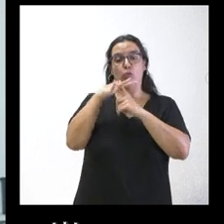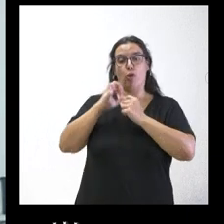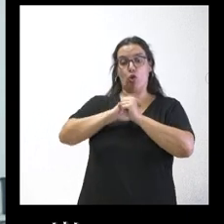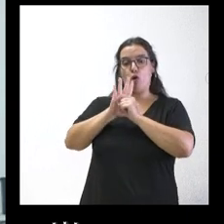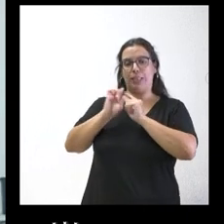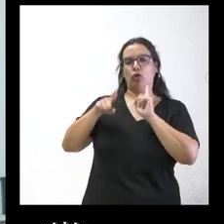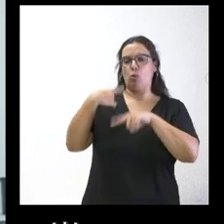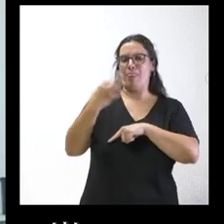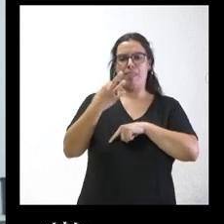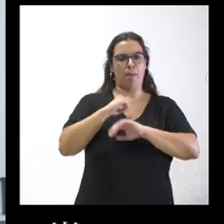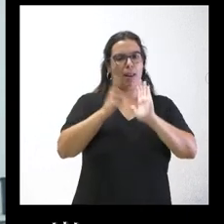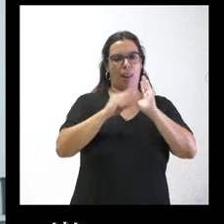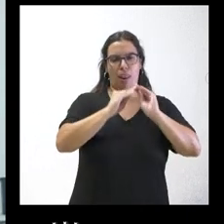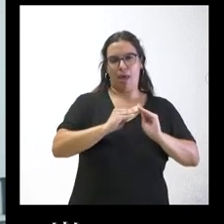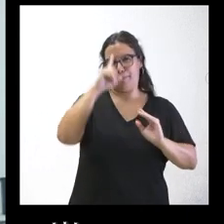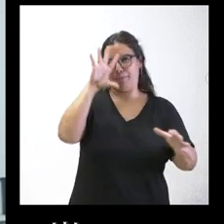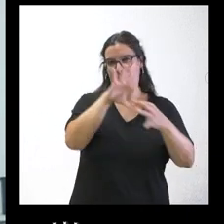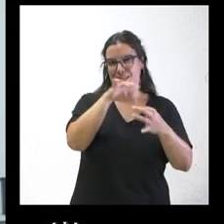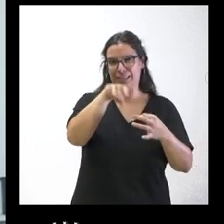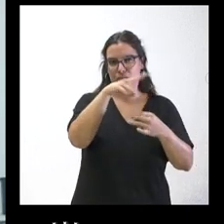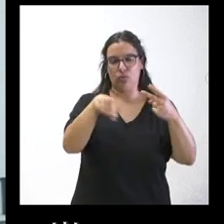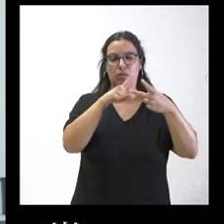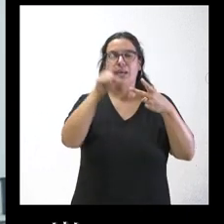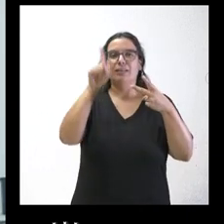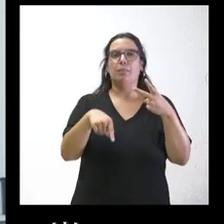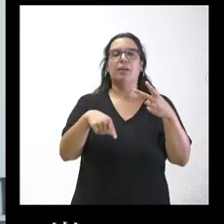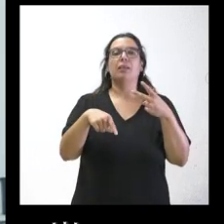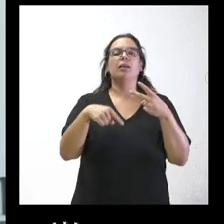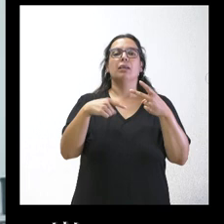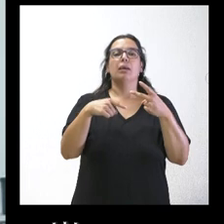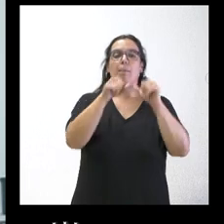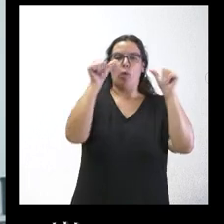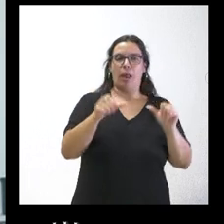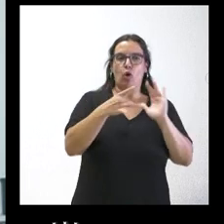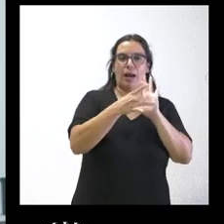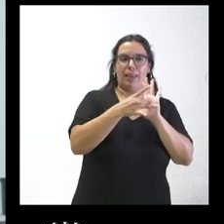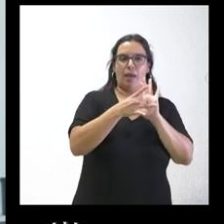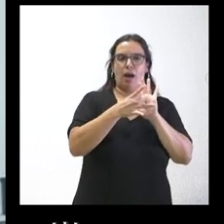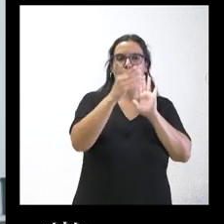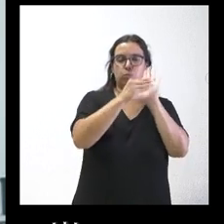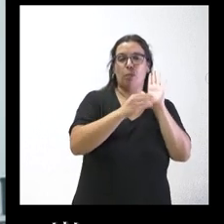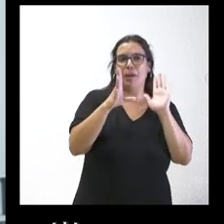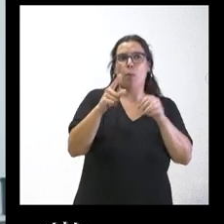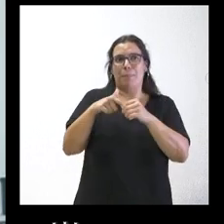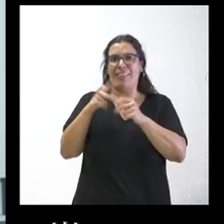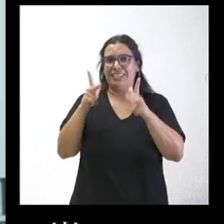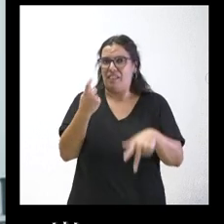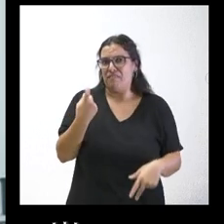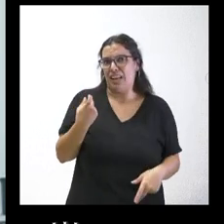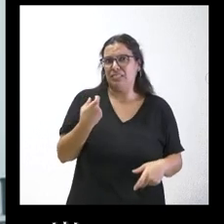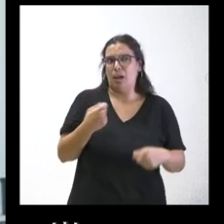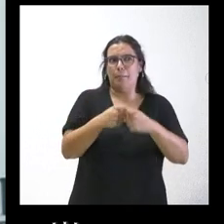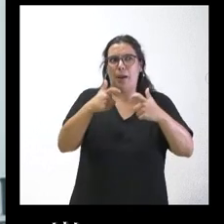pregunta es bueno se aborda la calidad digamos del modelo pero siguen faltando plazas de residencia Cómo se va a abordar